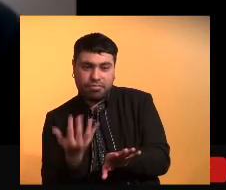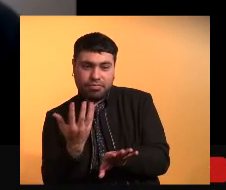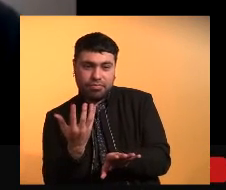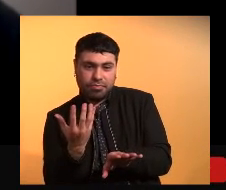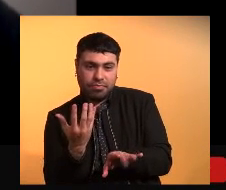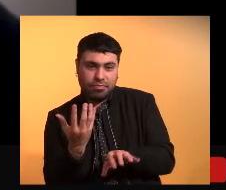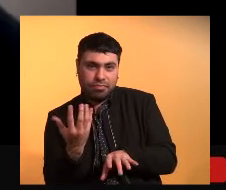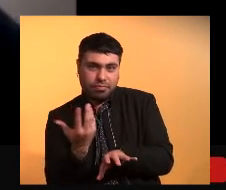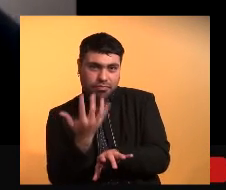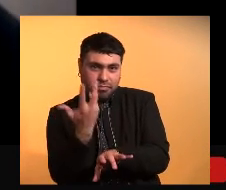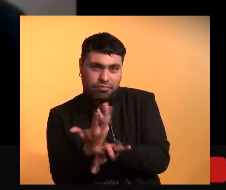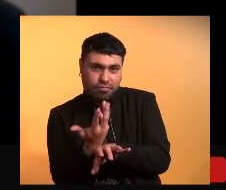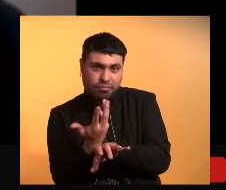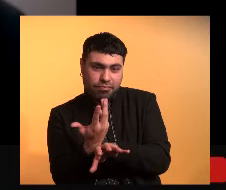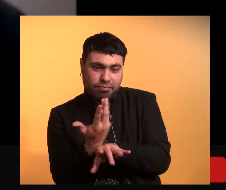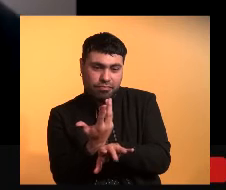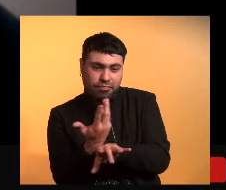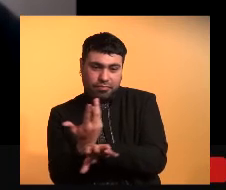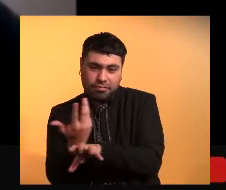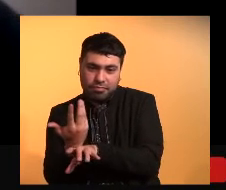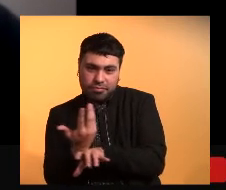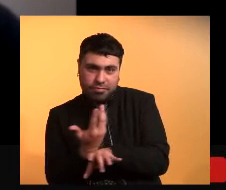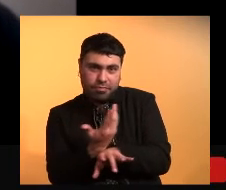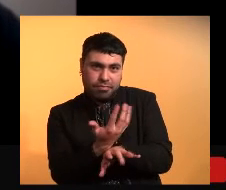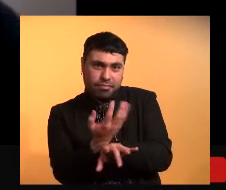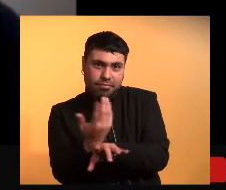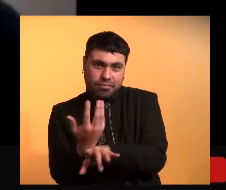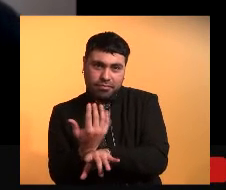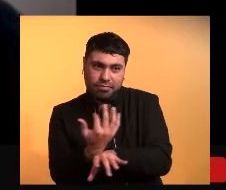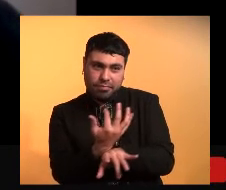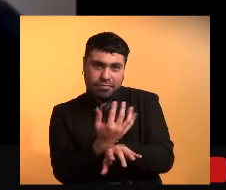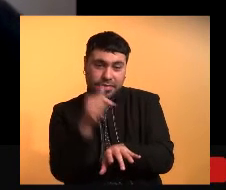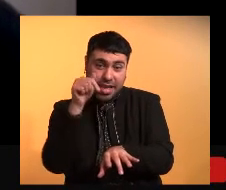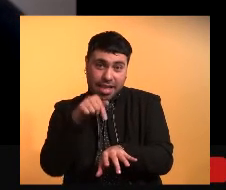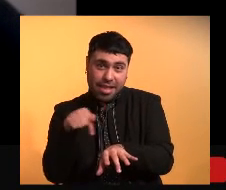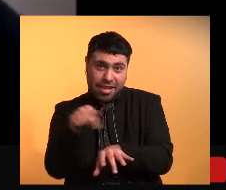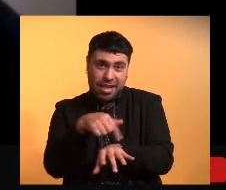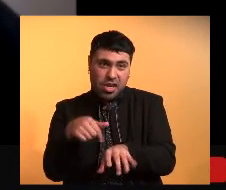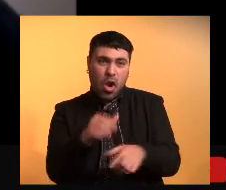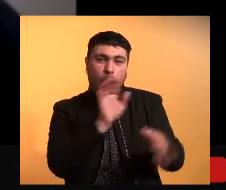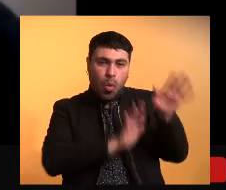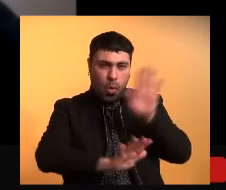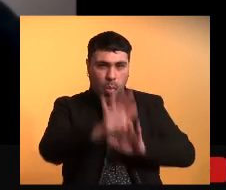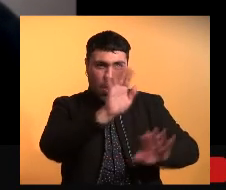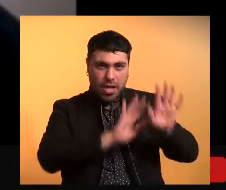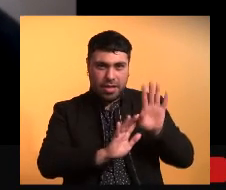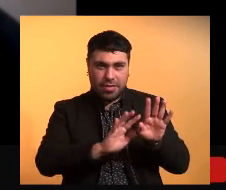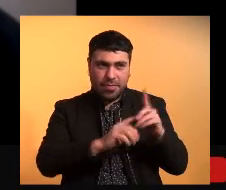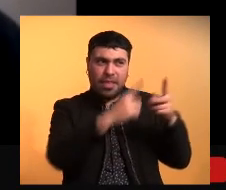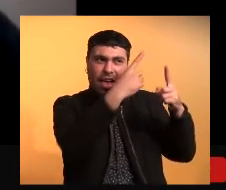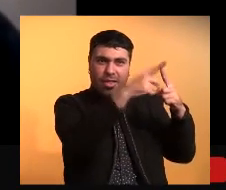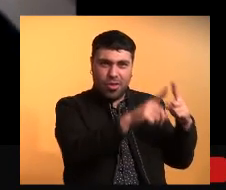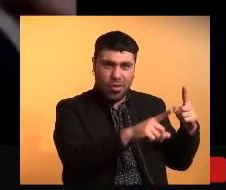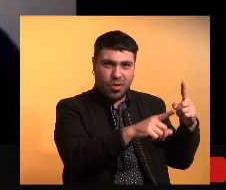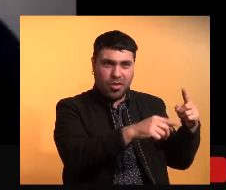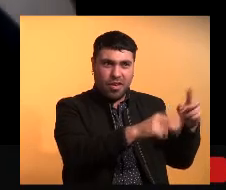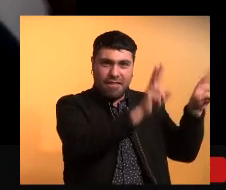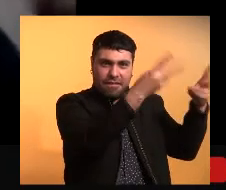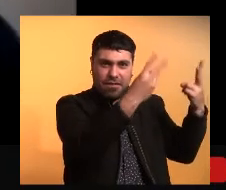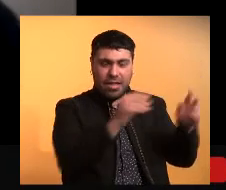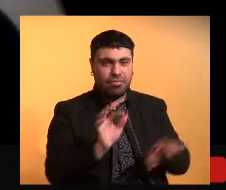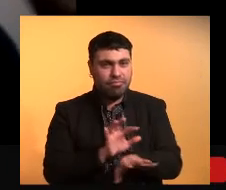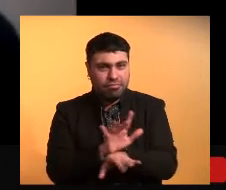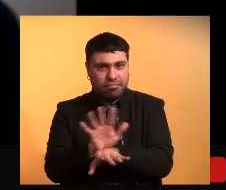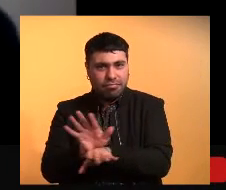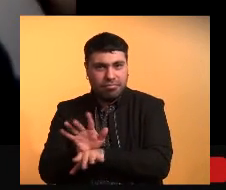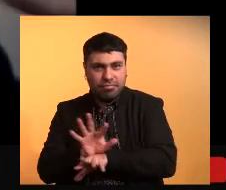tomar trozos de algas, y esos trozos de algas son algas que están defendidas con compuestos químicos antiherbivoría, y esos erizos las usan y se